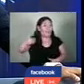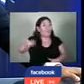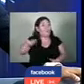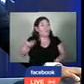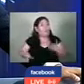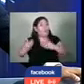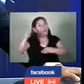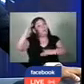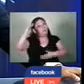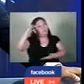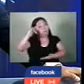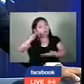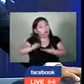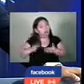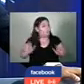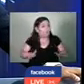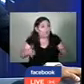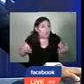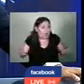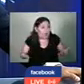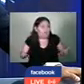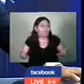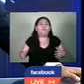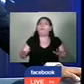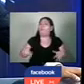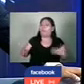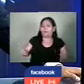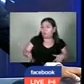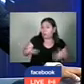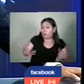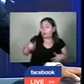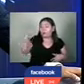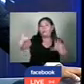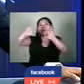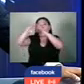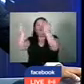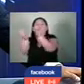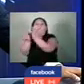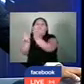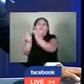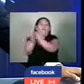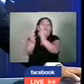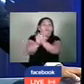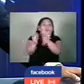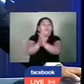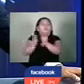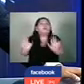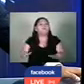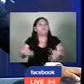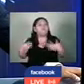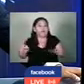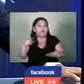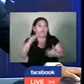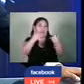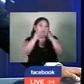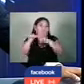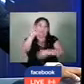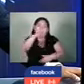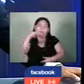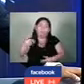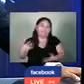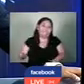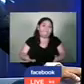debido a la escasez de esos productos provocada por la crisis global en la cadena de suministros que ha afectado a varios países.